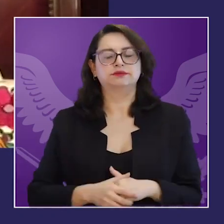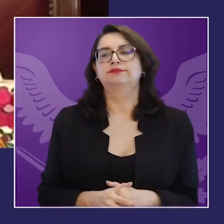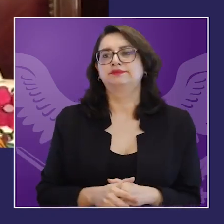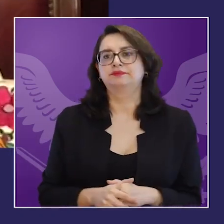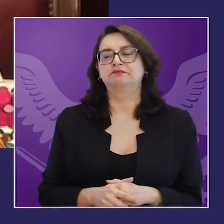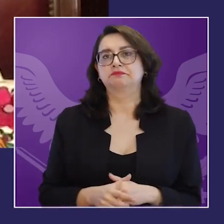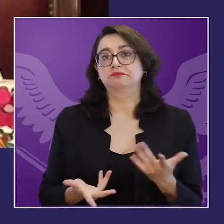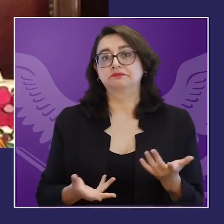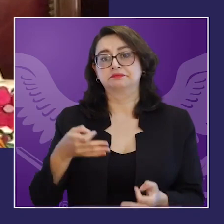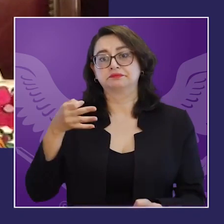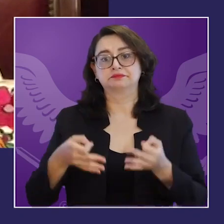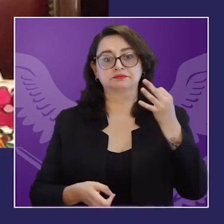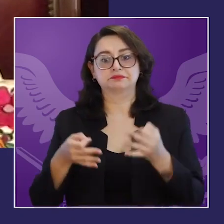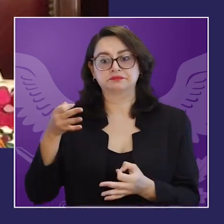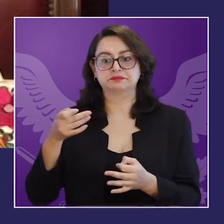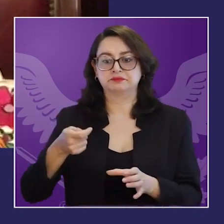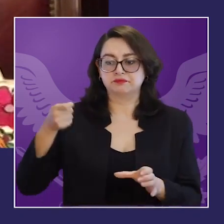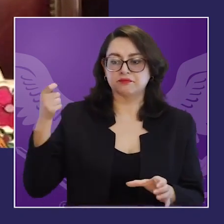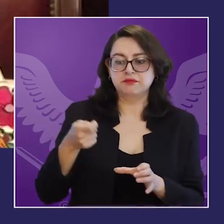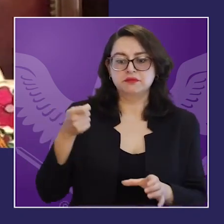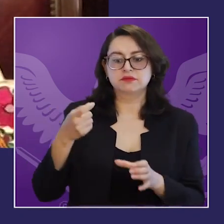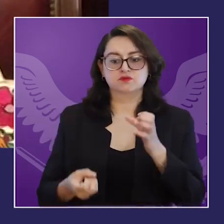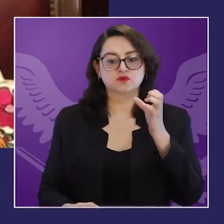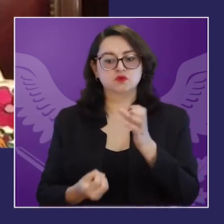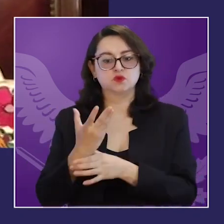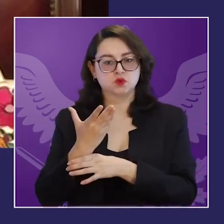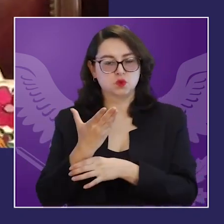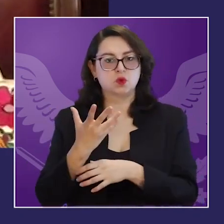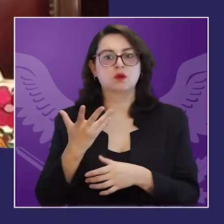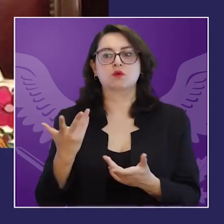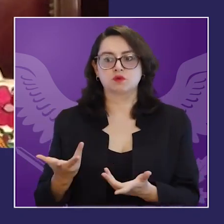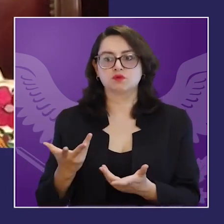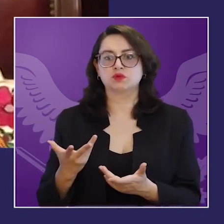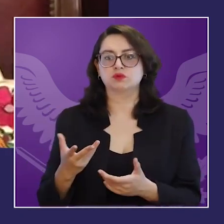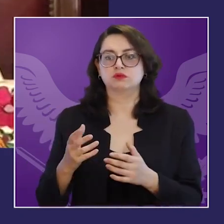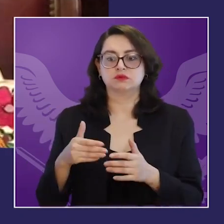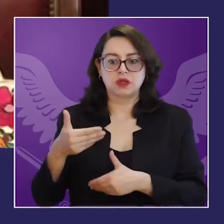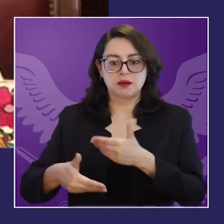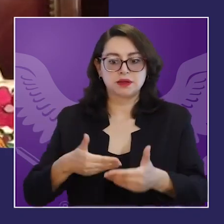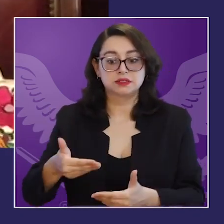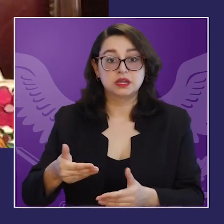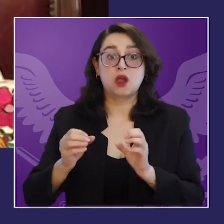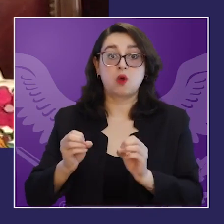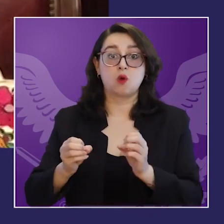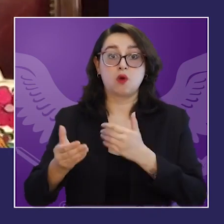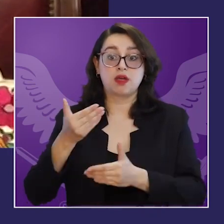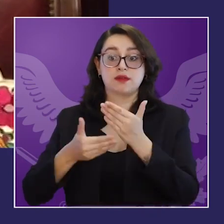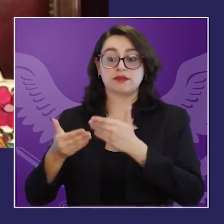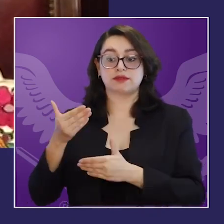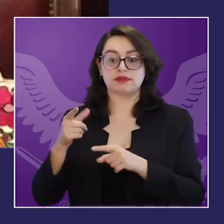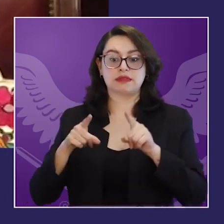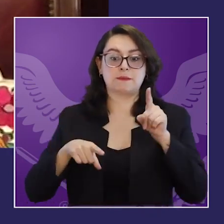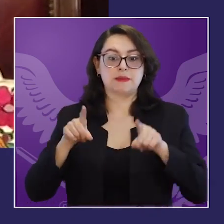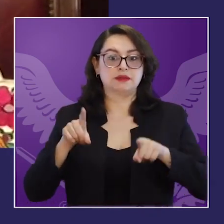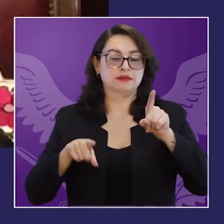ojo en las sentencias judiciales que son novedosas, que de alguna manera traen novedades o retrocesos en el acceso a derechos de